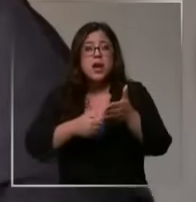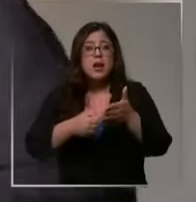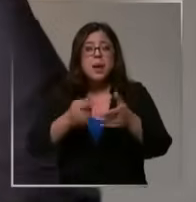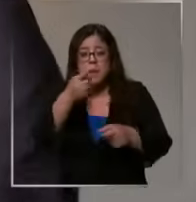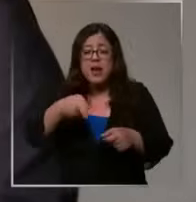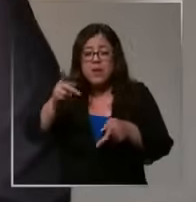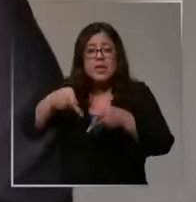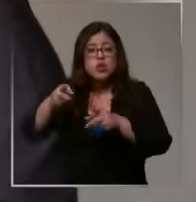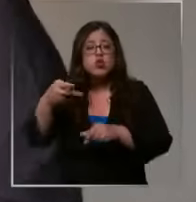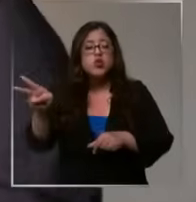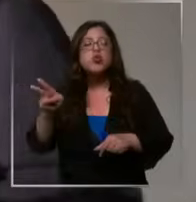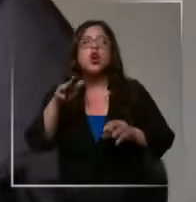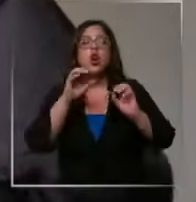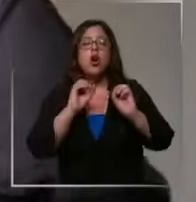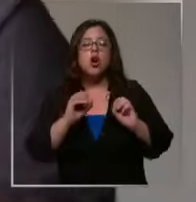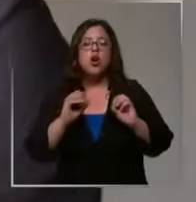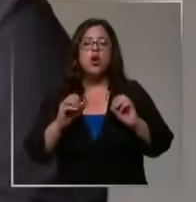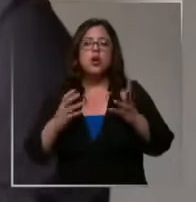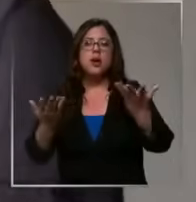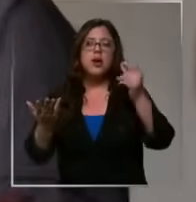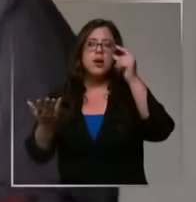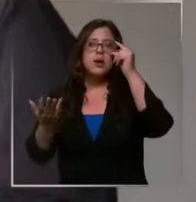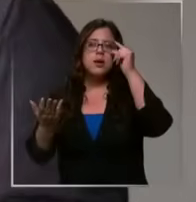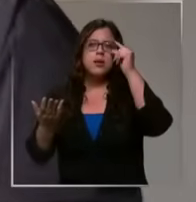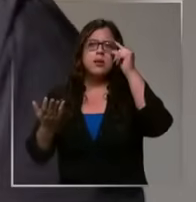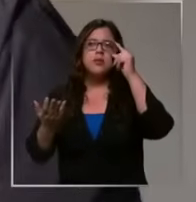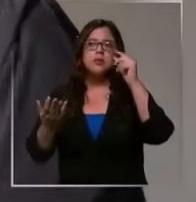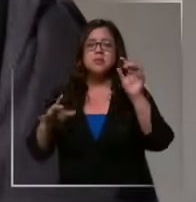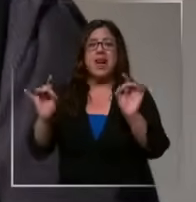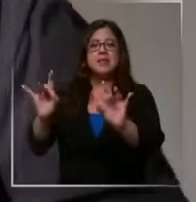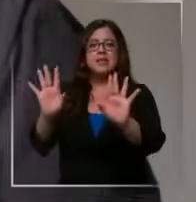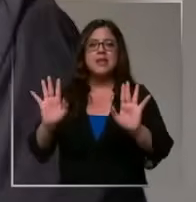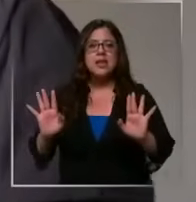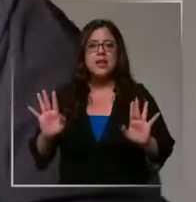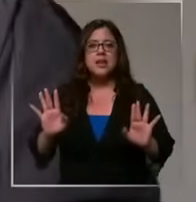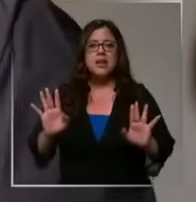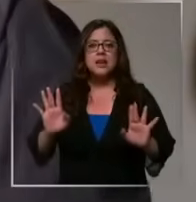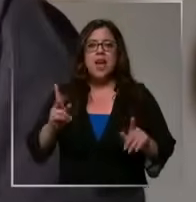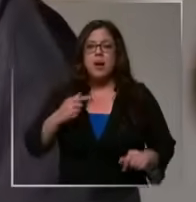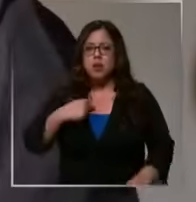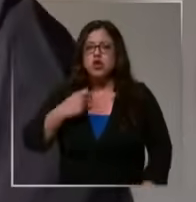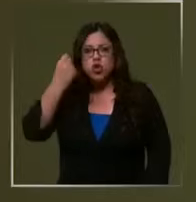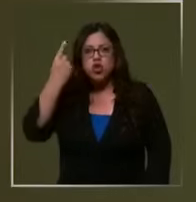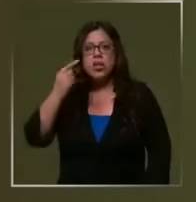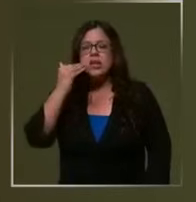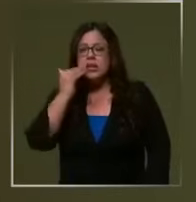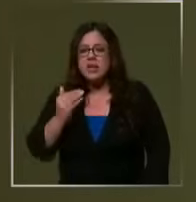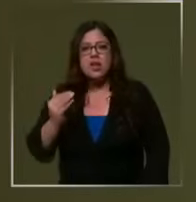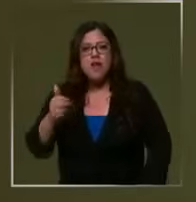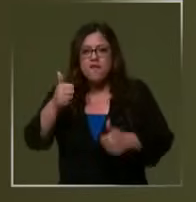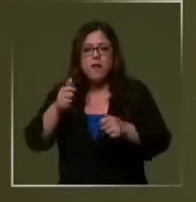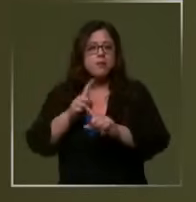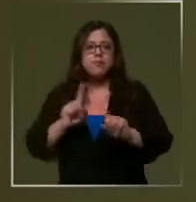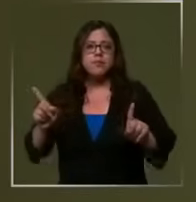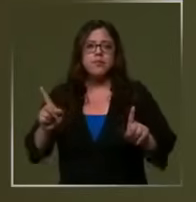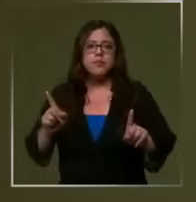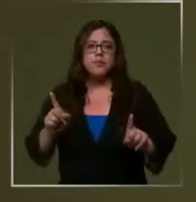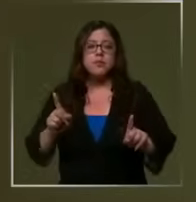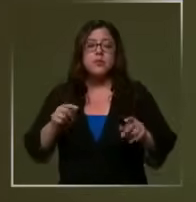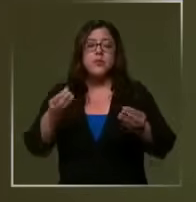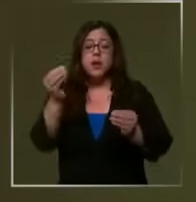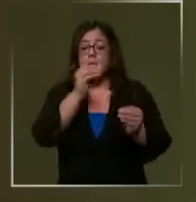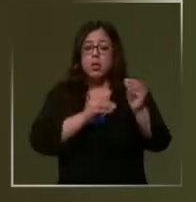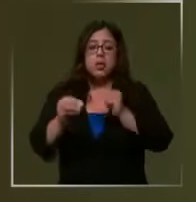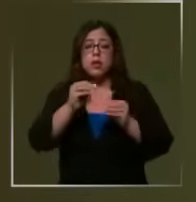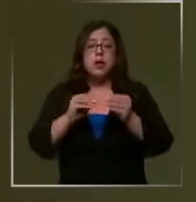derecho o dejarlo en la condición que está, pero yo sé que no está en la condición correcta. Sumado a todo